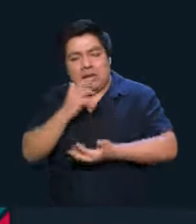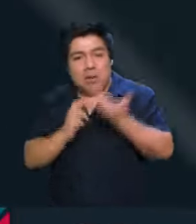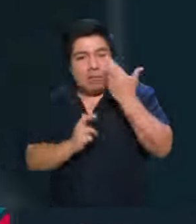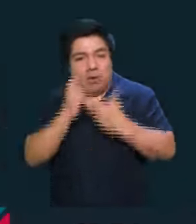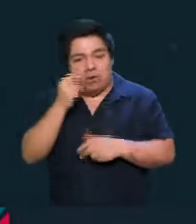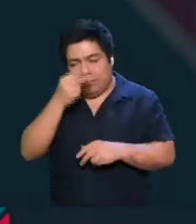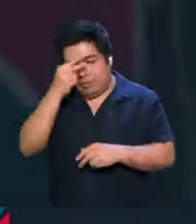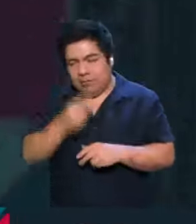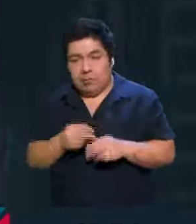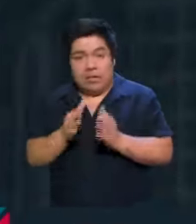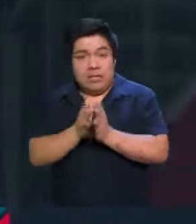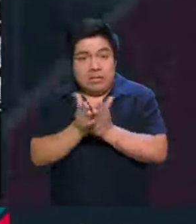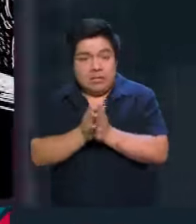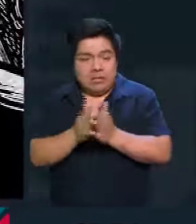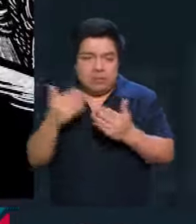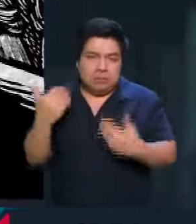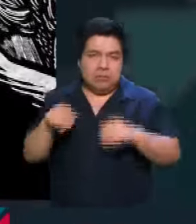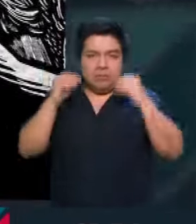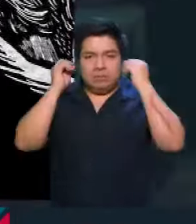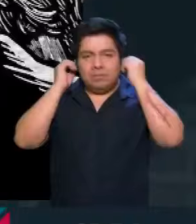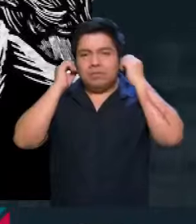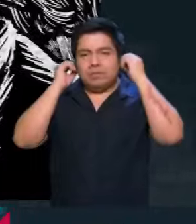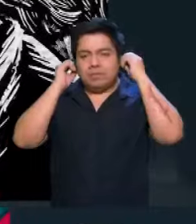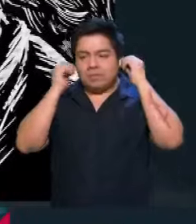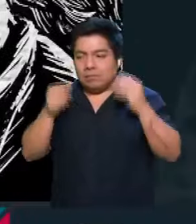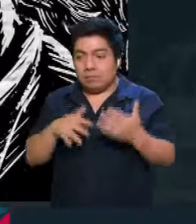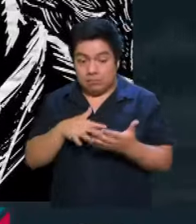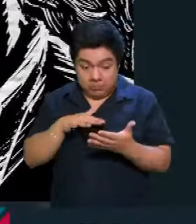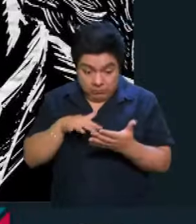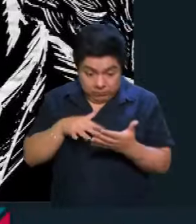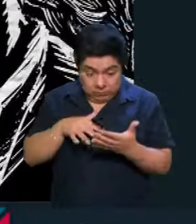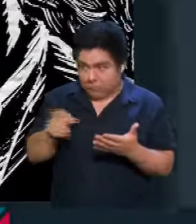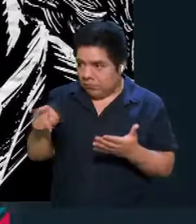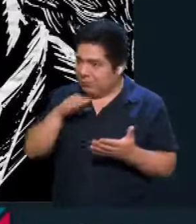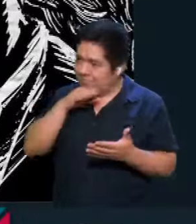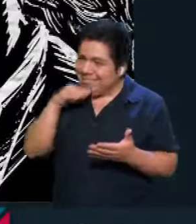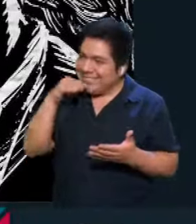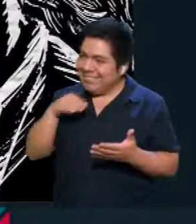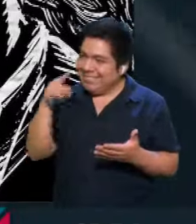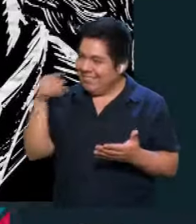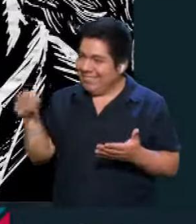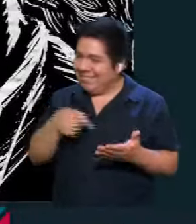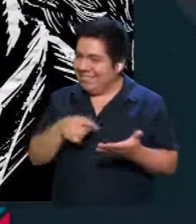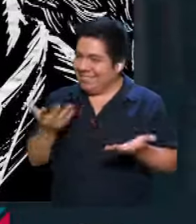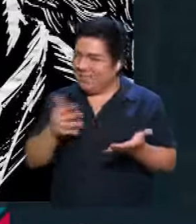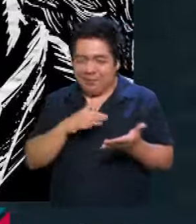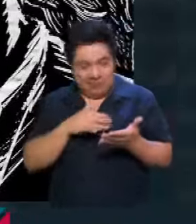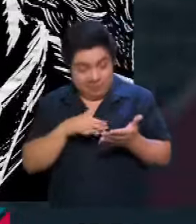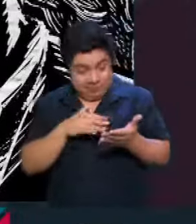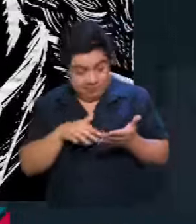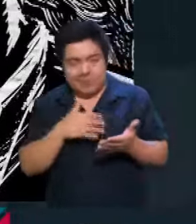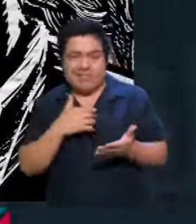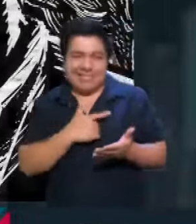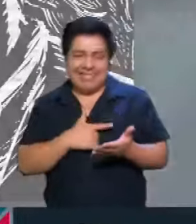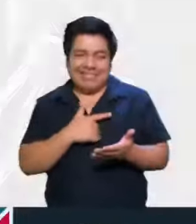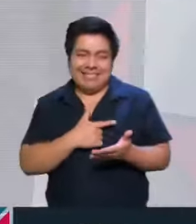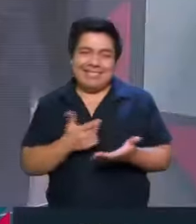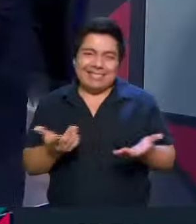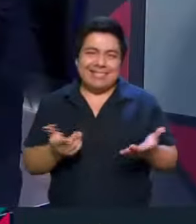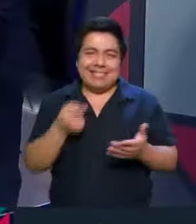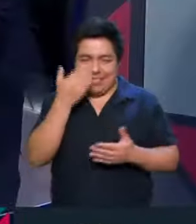un libro, Braulio, que además ya veo, atrapa a cualquiera, sí, yo estoy clavadísimo por acá. Oye, claro. algo que mencionas y que